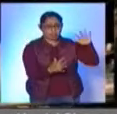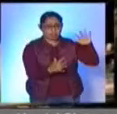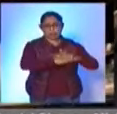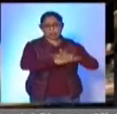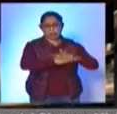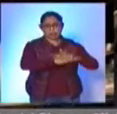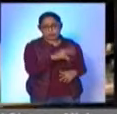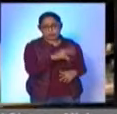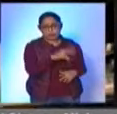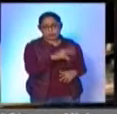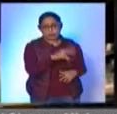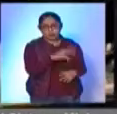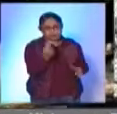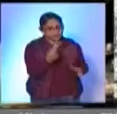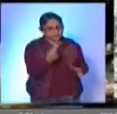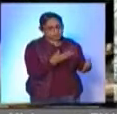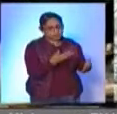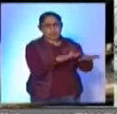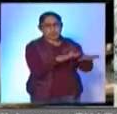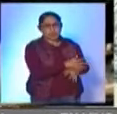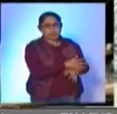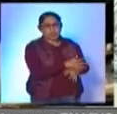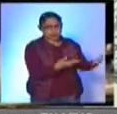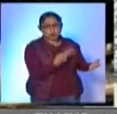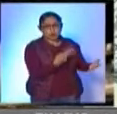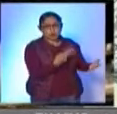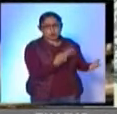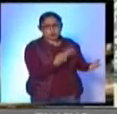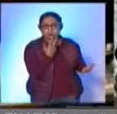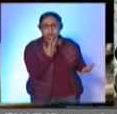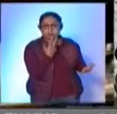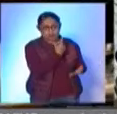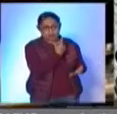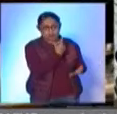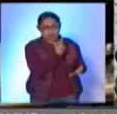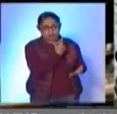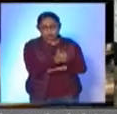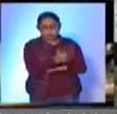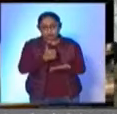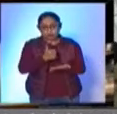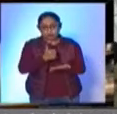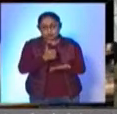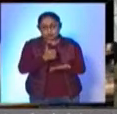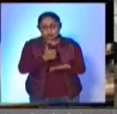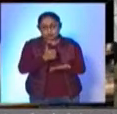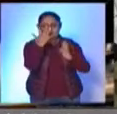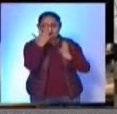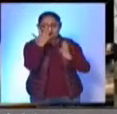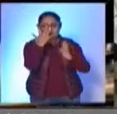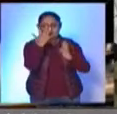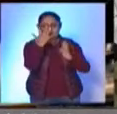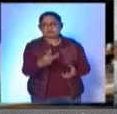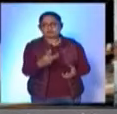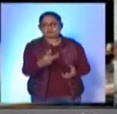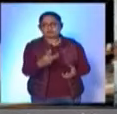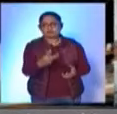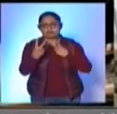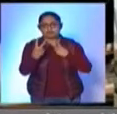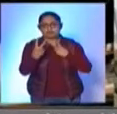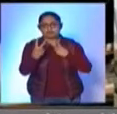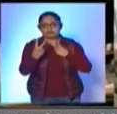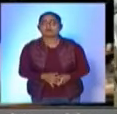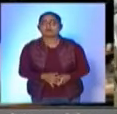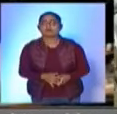cambio de uso de suelo afectando uno de los principales pulmones que tiene la ciudad de Morelia. Hay una denuncia, y hay